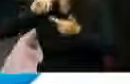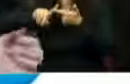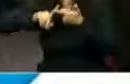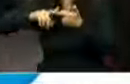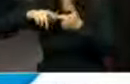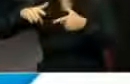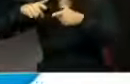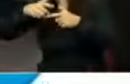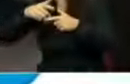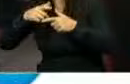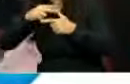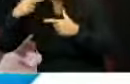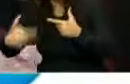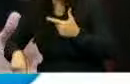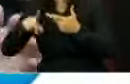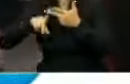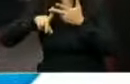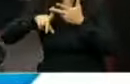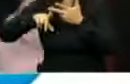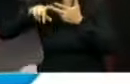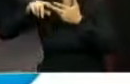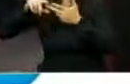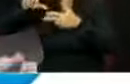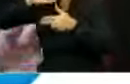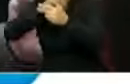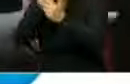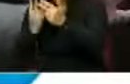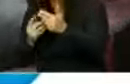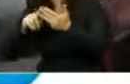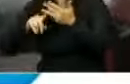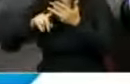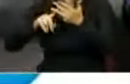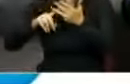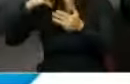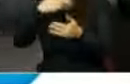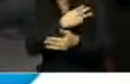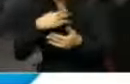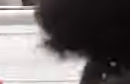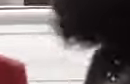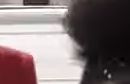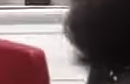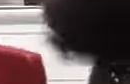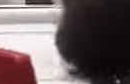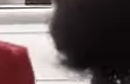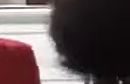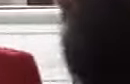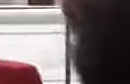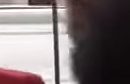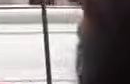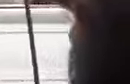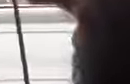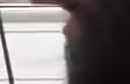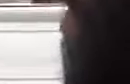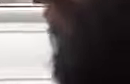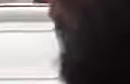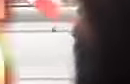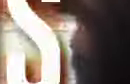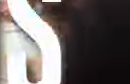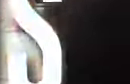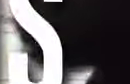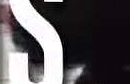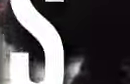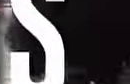los maestros están prácticamente cobrando sueldo de miseria, ¿sí? Yo le voy a pasar el retorno para que hablen con vos, Meli,